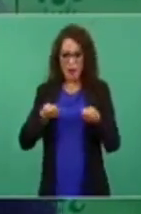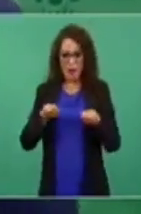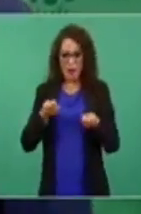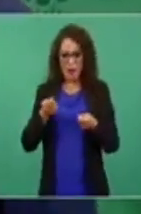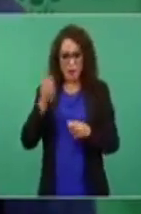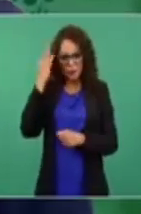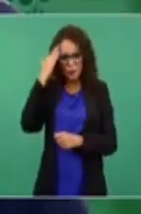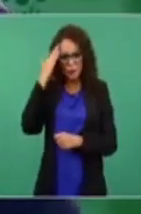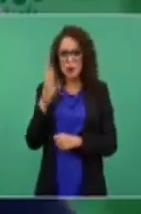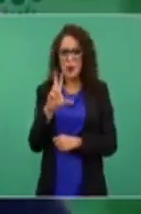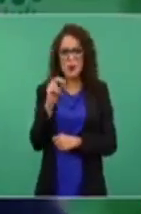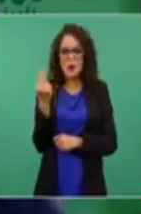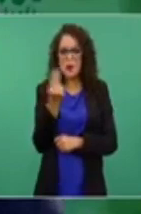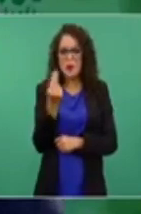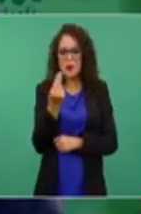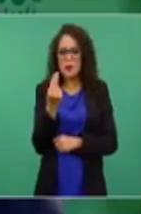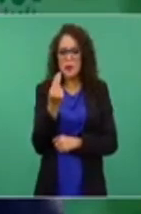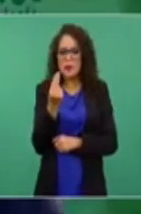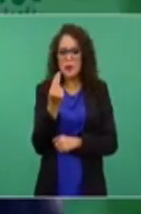medidas militares.